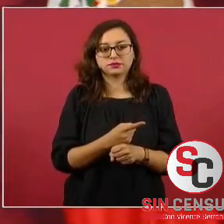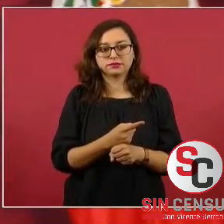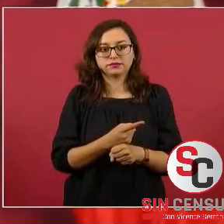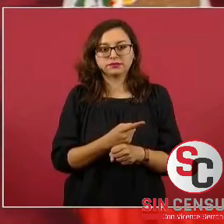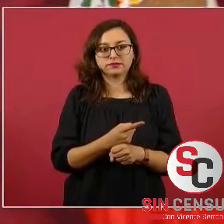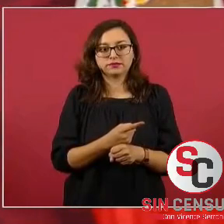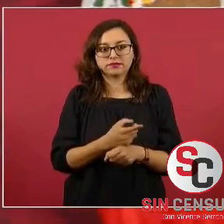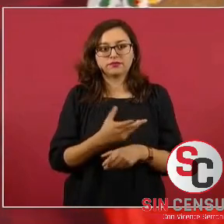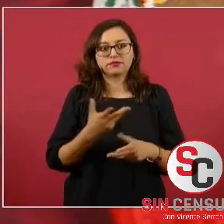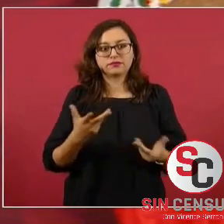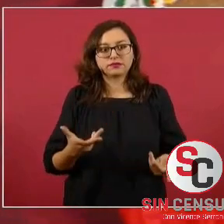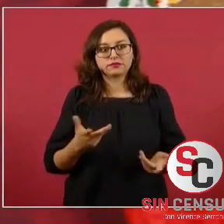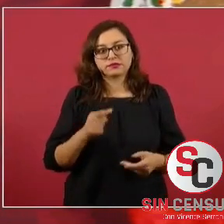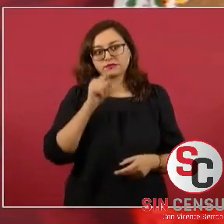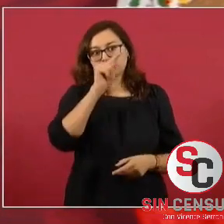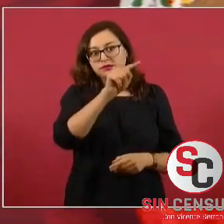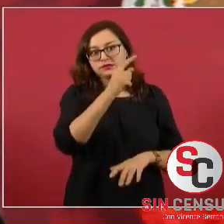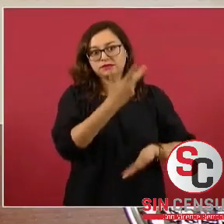refinerías en venta,